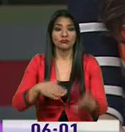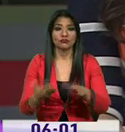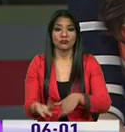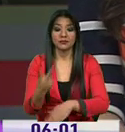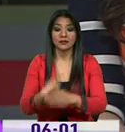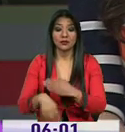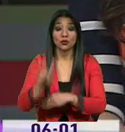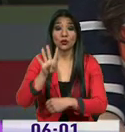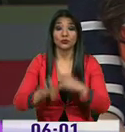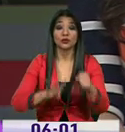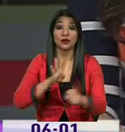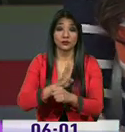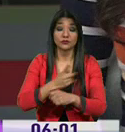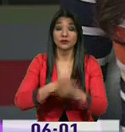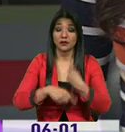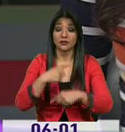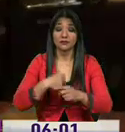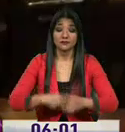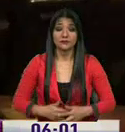años resultó herido.